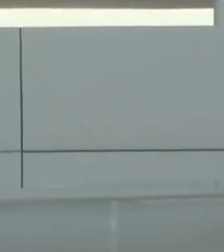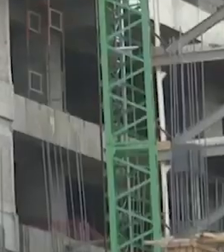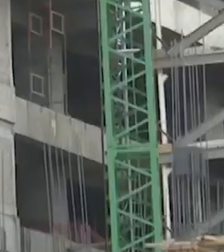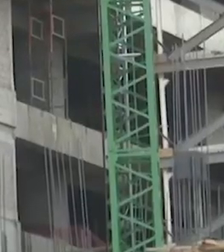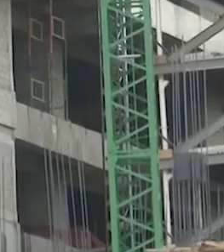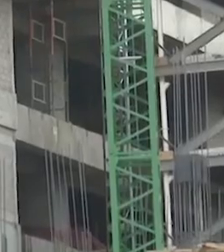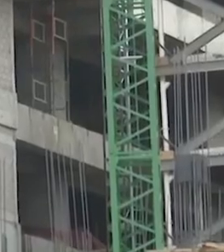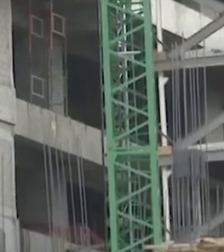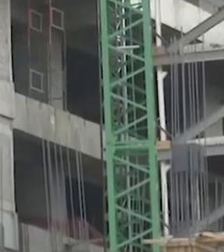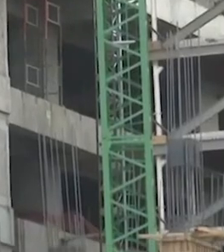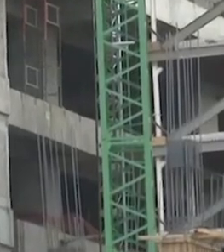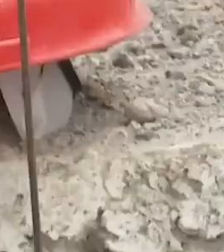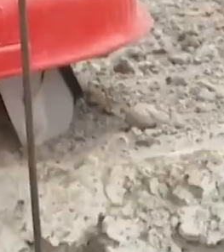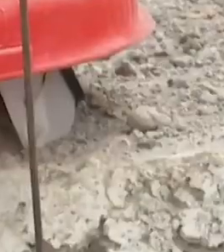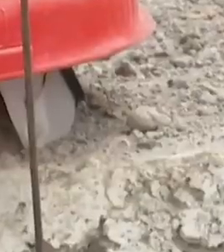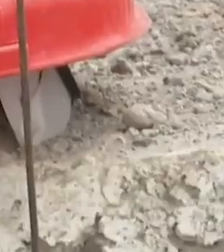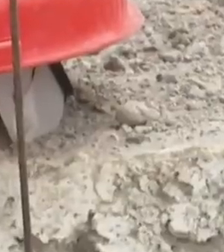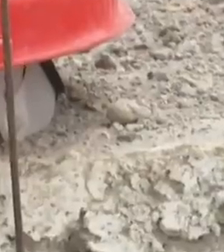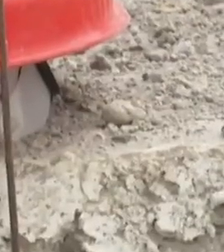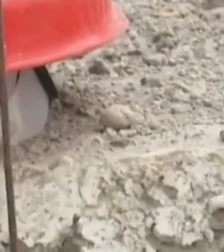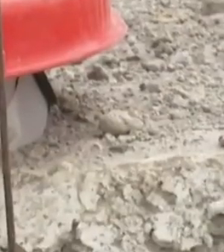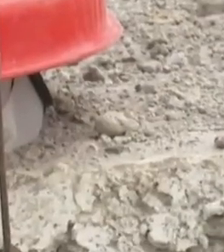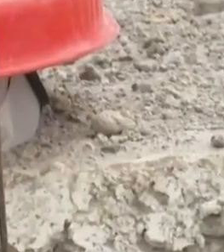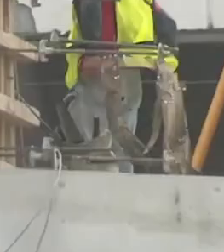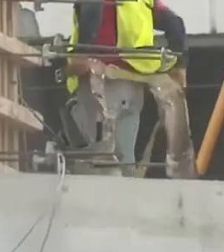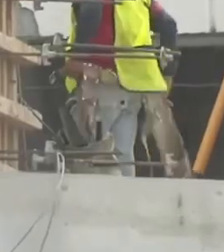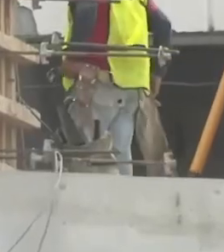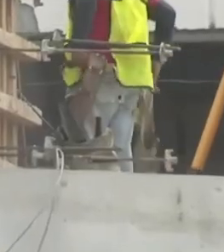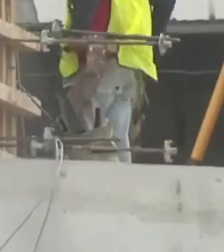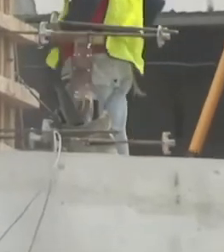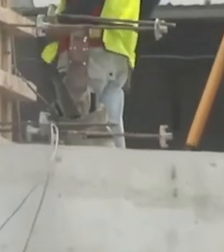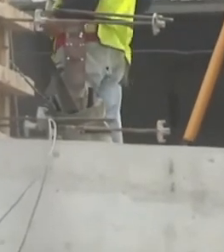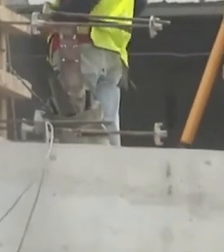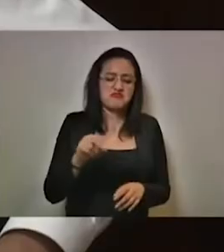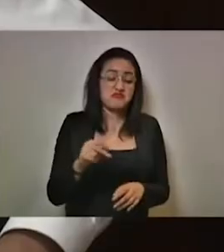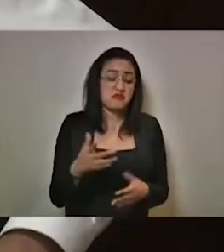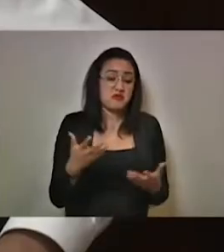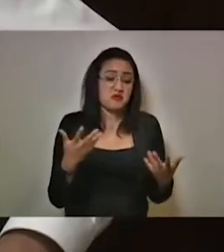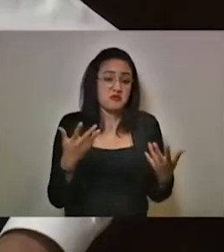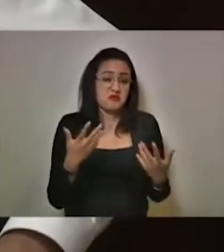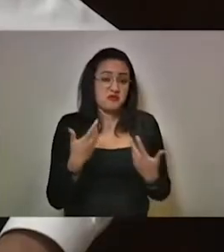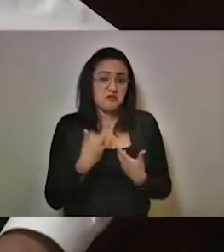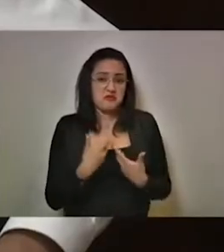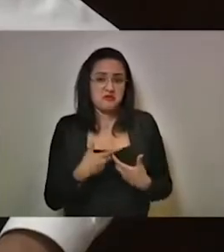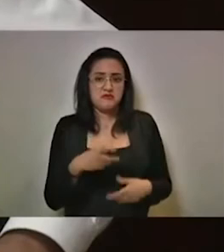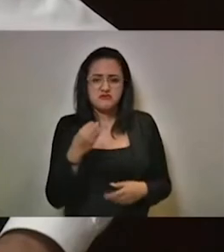el estado, por lo que solamente arrancarán con un 30% de su plantilla. En tanto, el